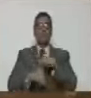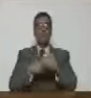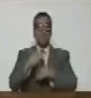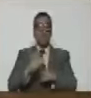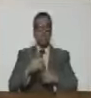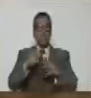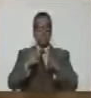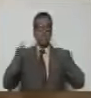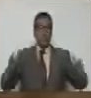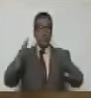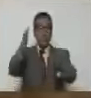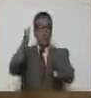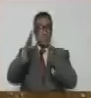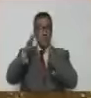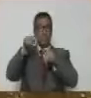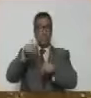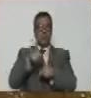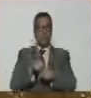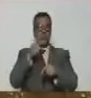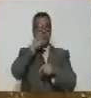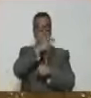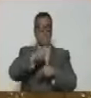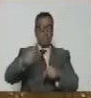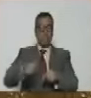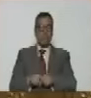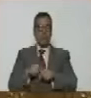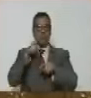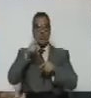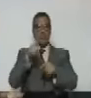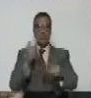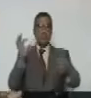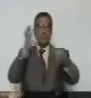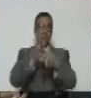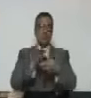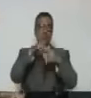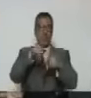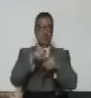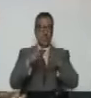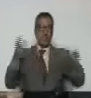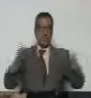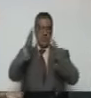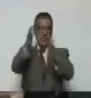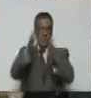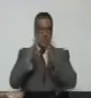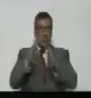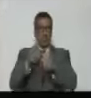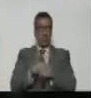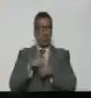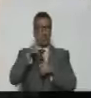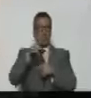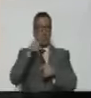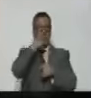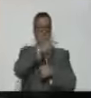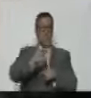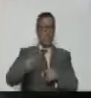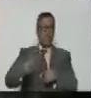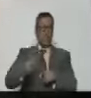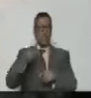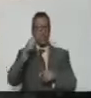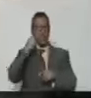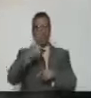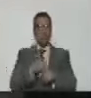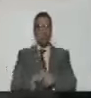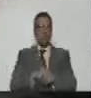de grandes victorias populares, incluyendo la gran victoria del pueblo de Nicolás